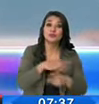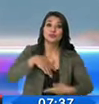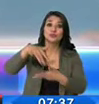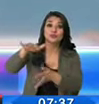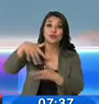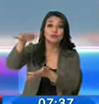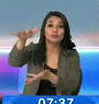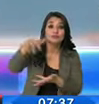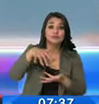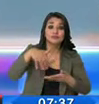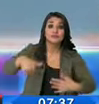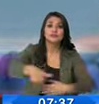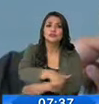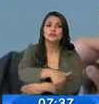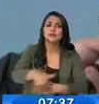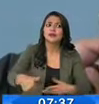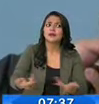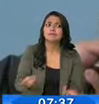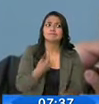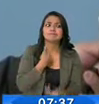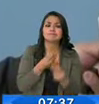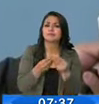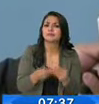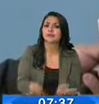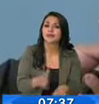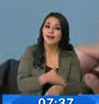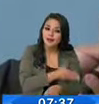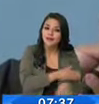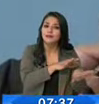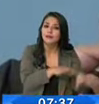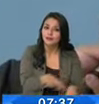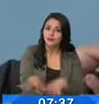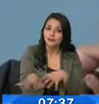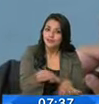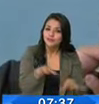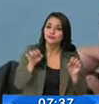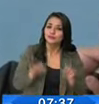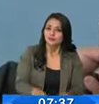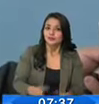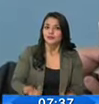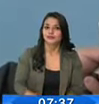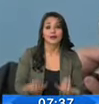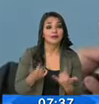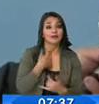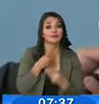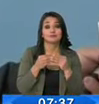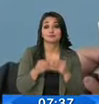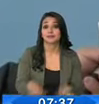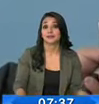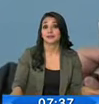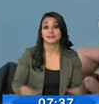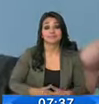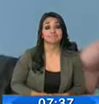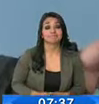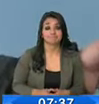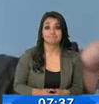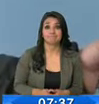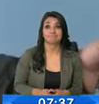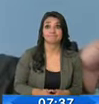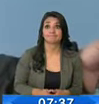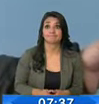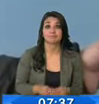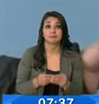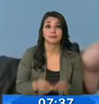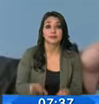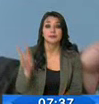que se desarrollan en frontera, pues siempre se coordinan con anticipación y esta medida nos va a afectar en este momento. Nos afectaría el